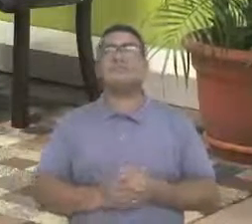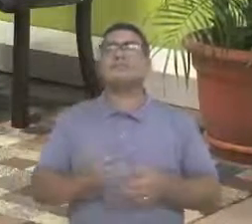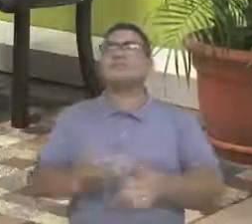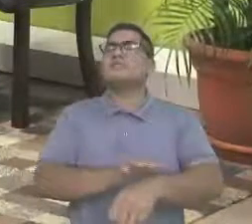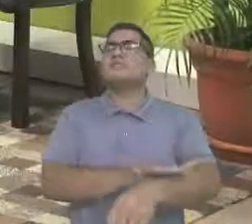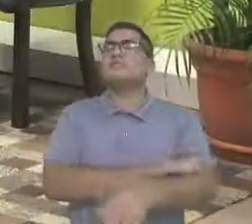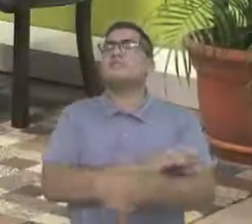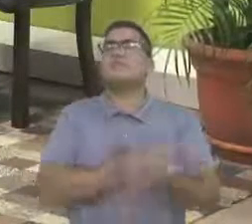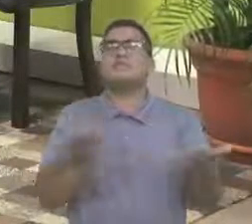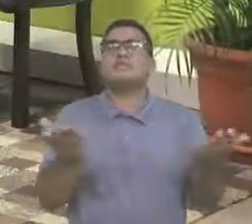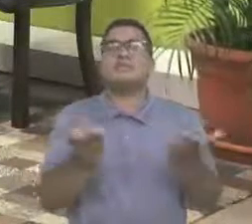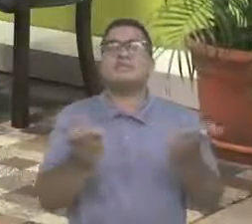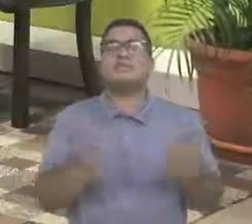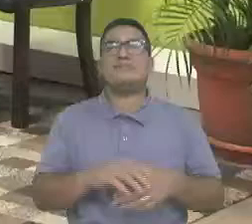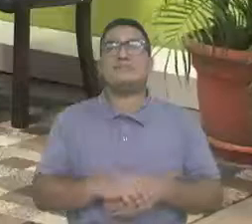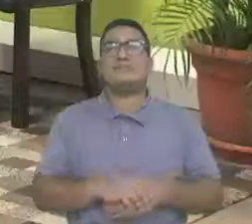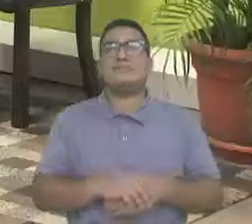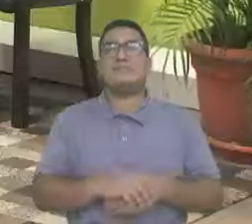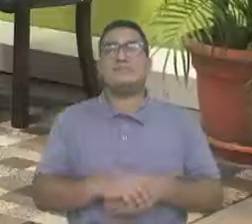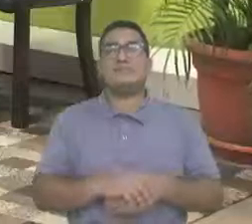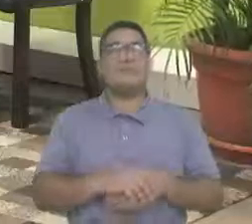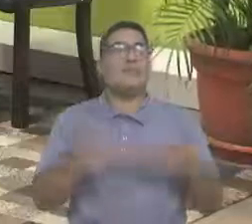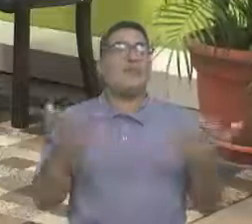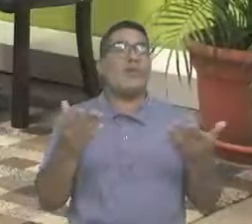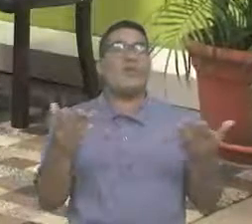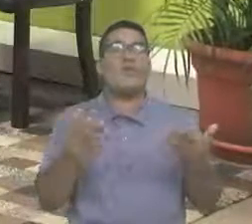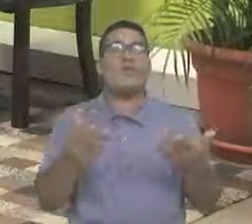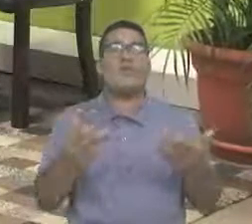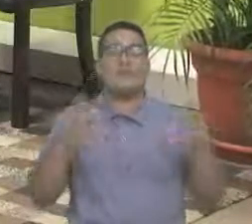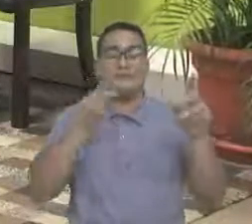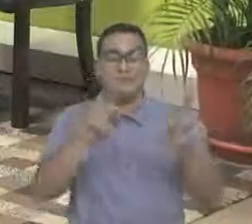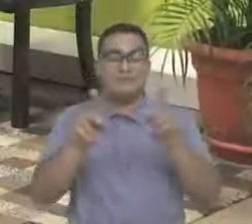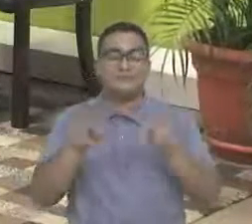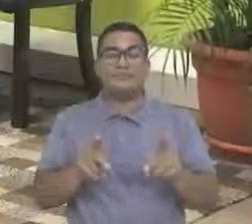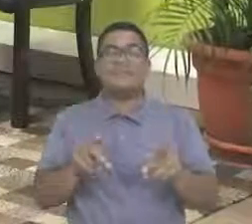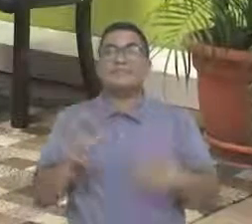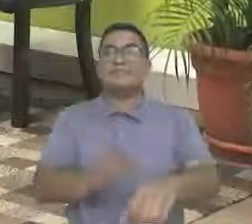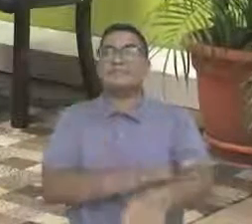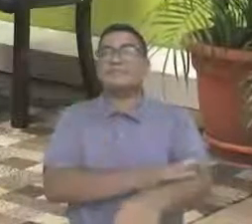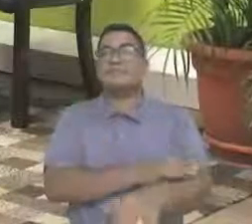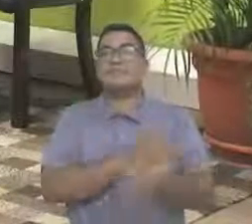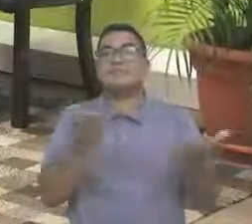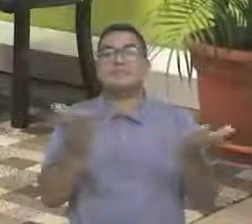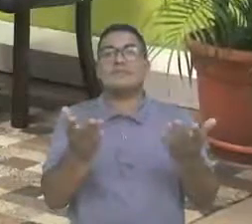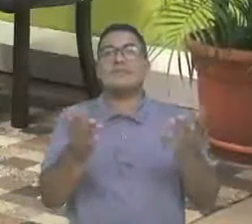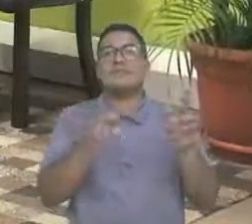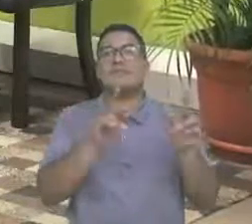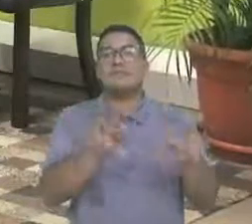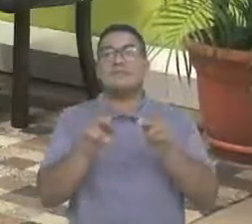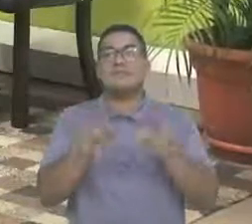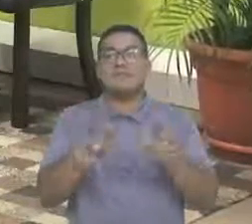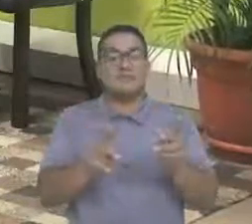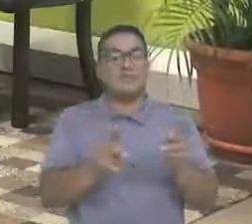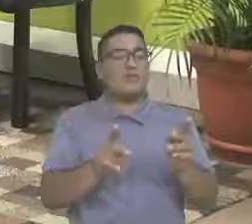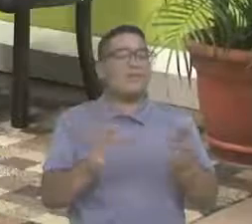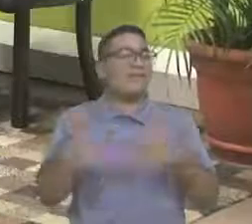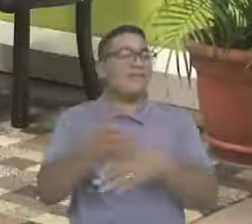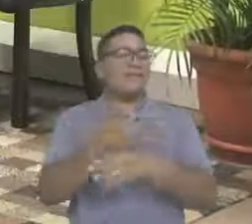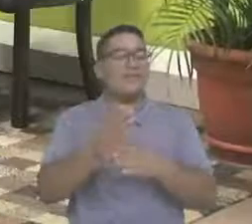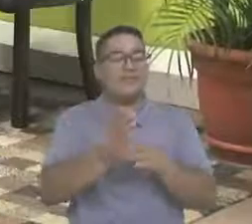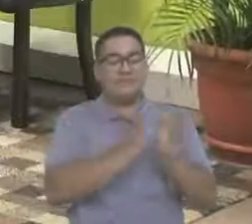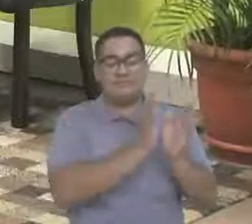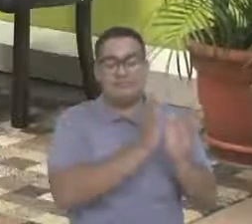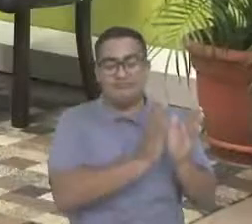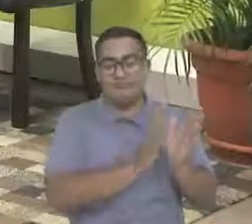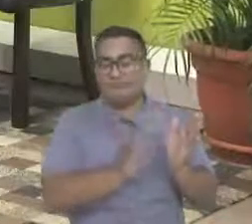doctor. Los síntomas iniciales de una persona que está, no sé si hay etapa así de es. La enfermedad